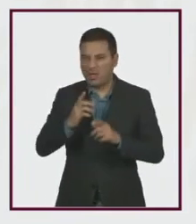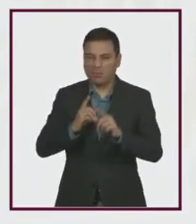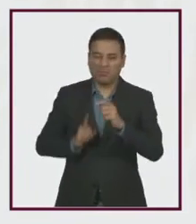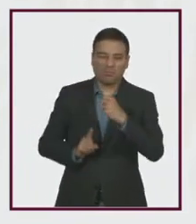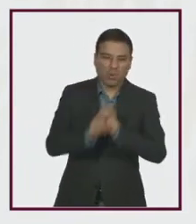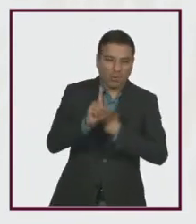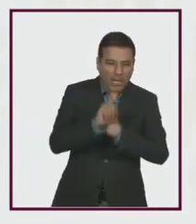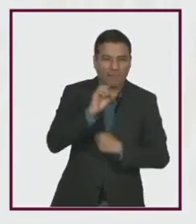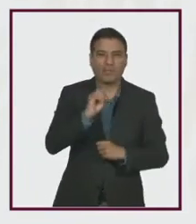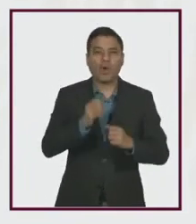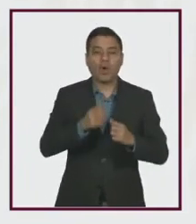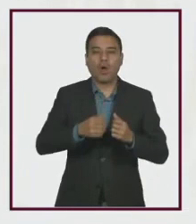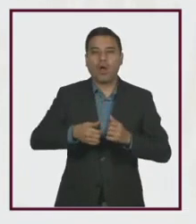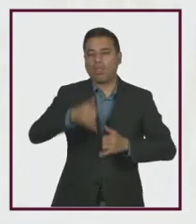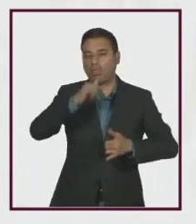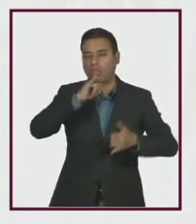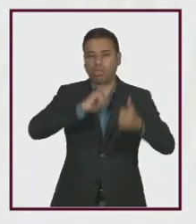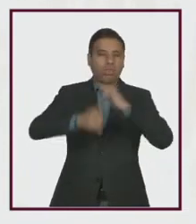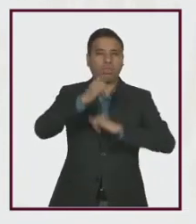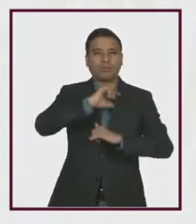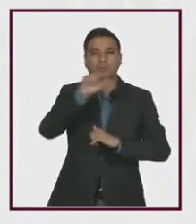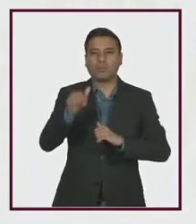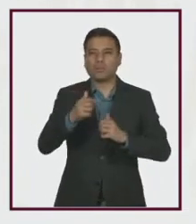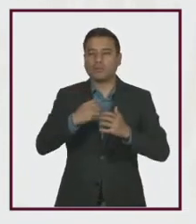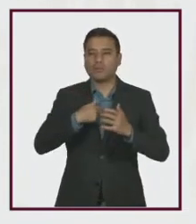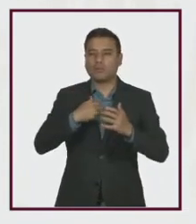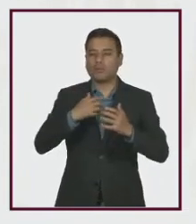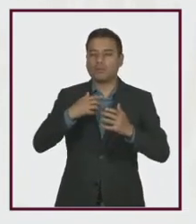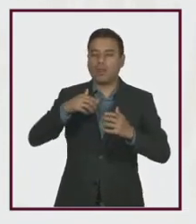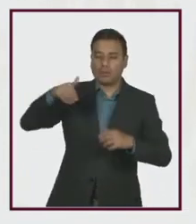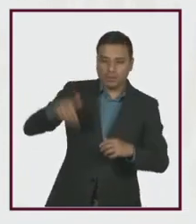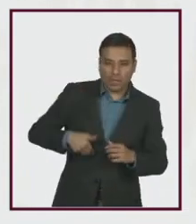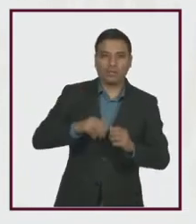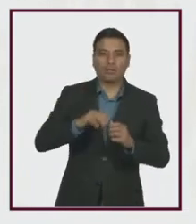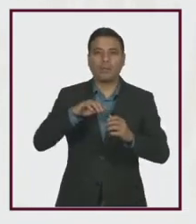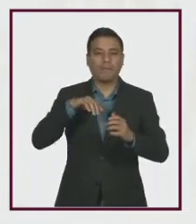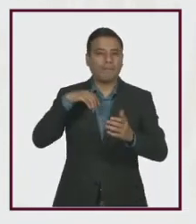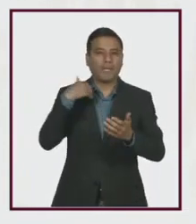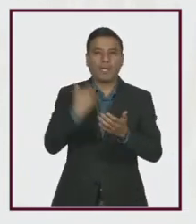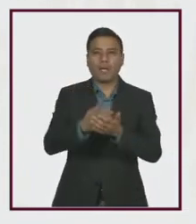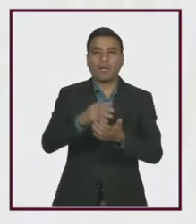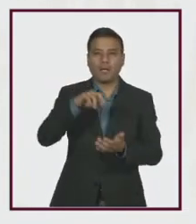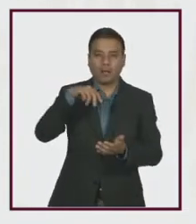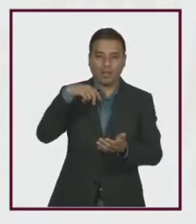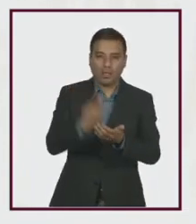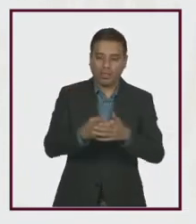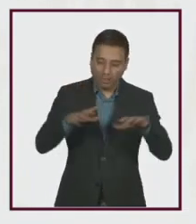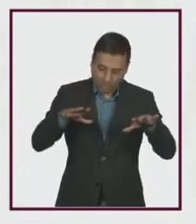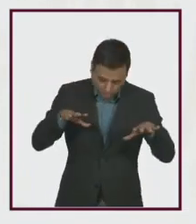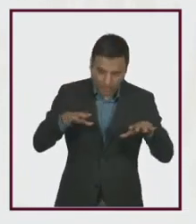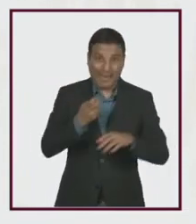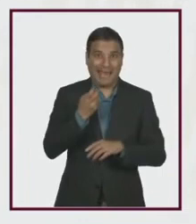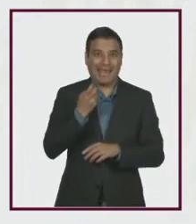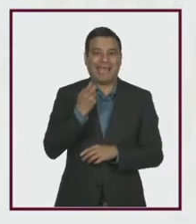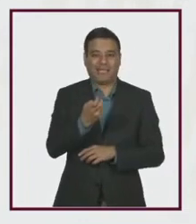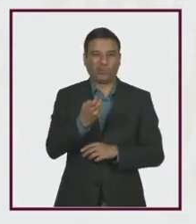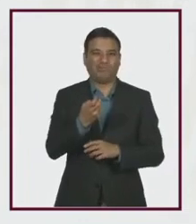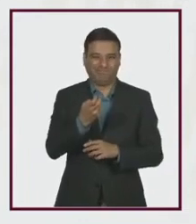pasaron las copas y entonces tuve un accidente, me caí, yo qué sé, eso podría ser algún efecto